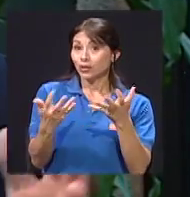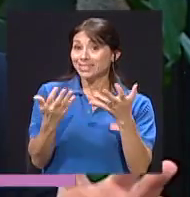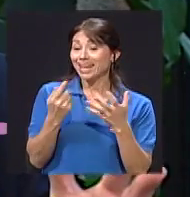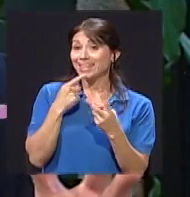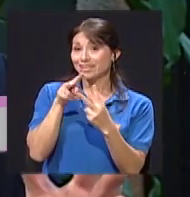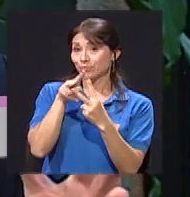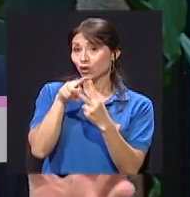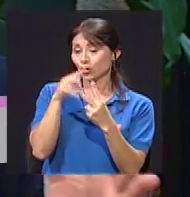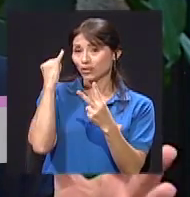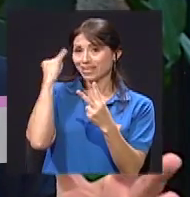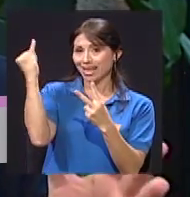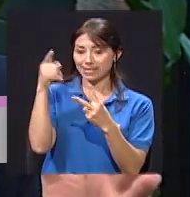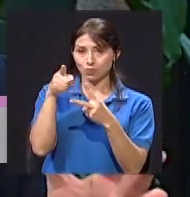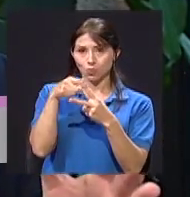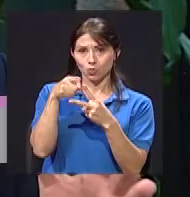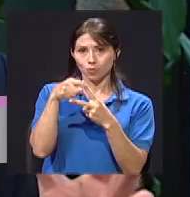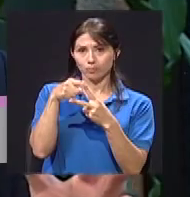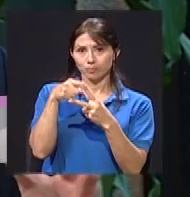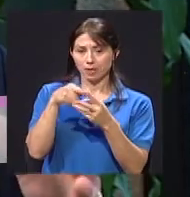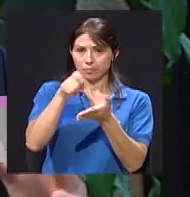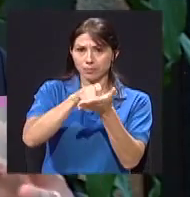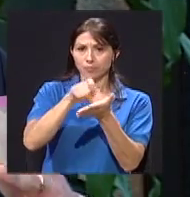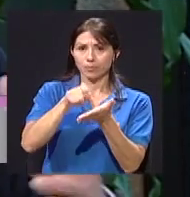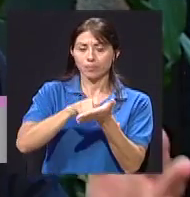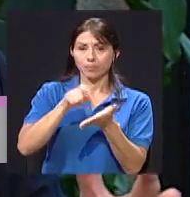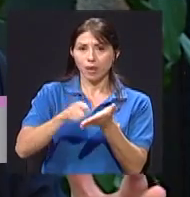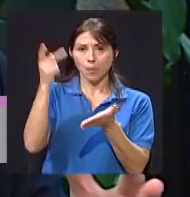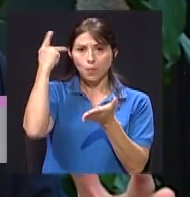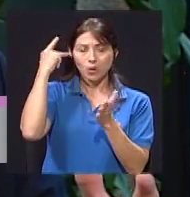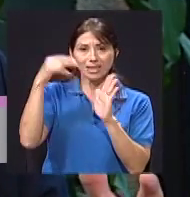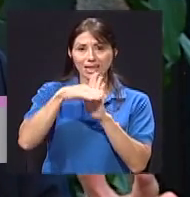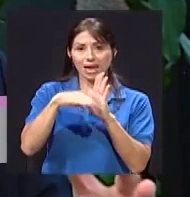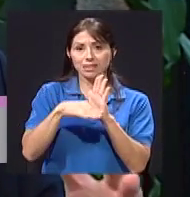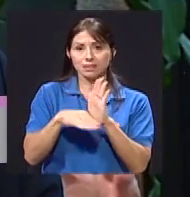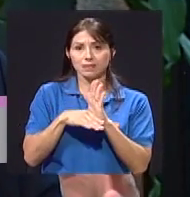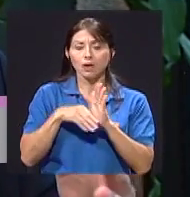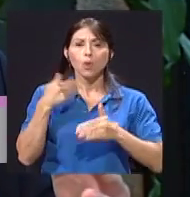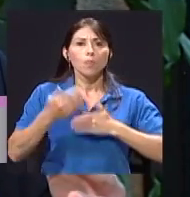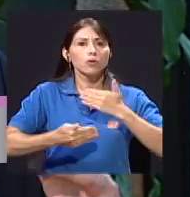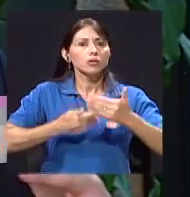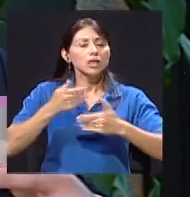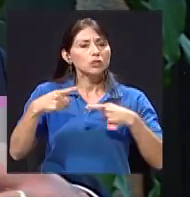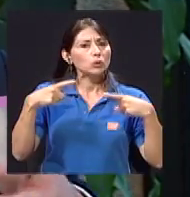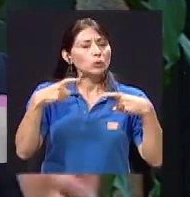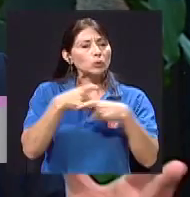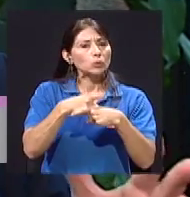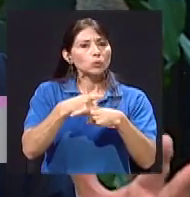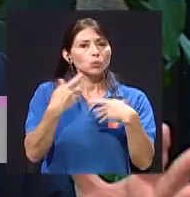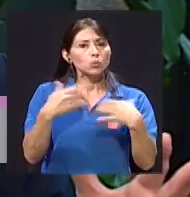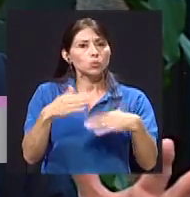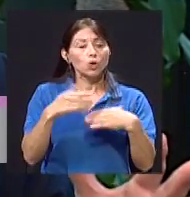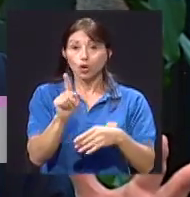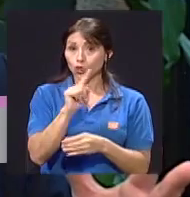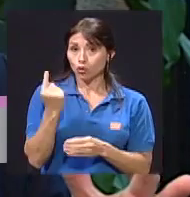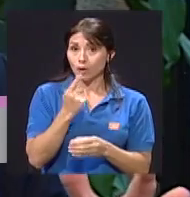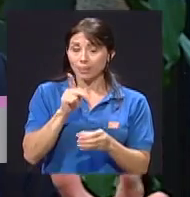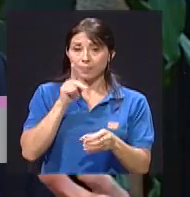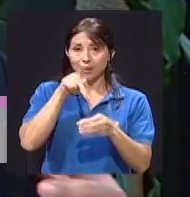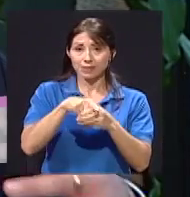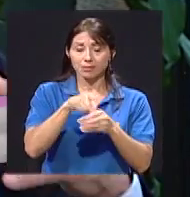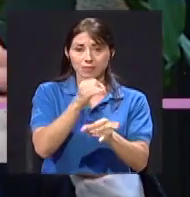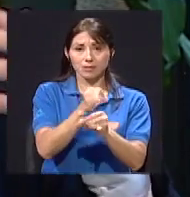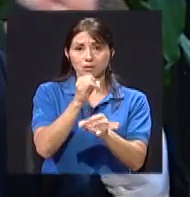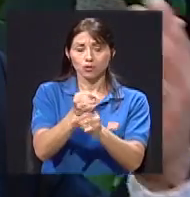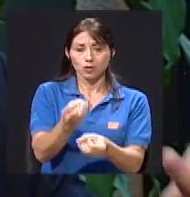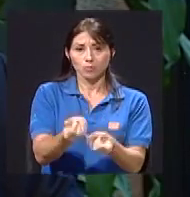ideas. Uno, que la construcción de las políticas es un proceso bastante complejo en el que participan no solamente instituciones públicas, sino